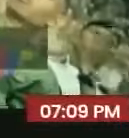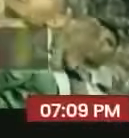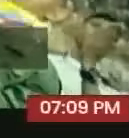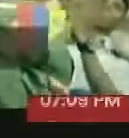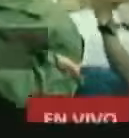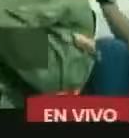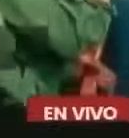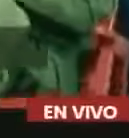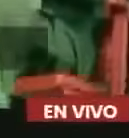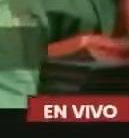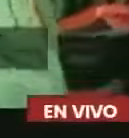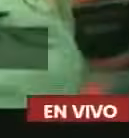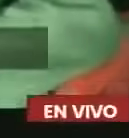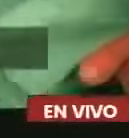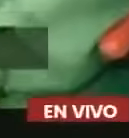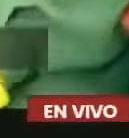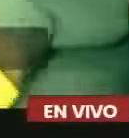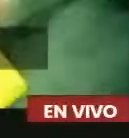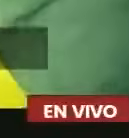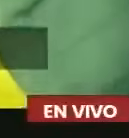¡El sol de Venezuela!